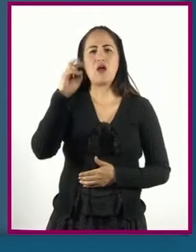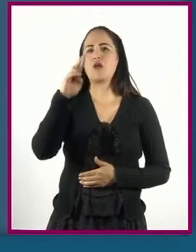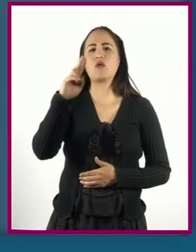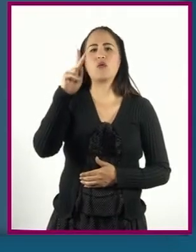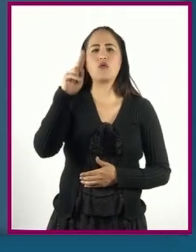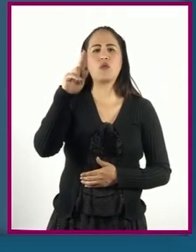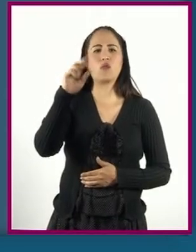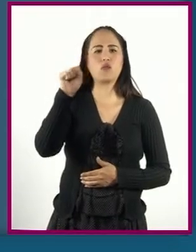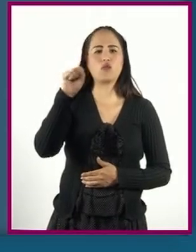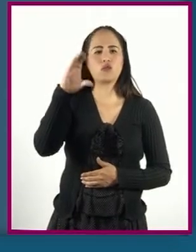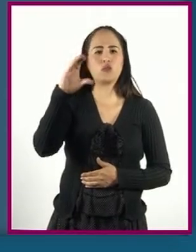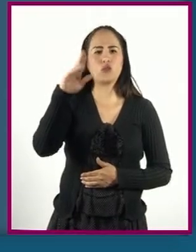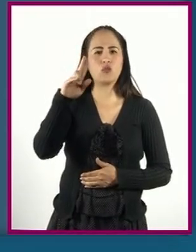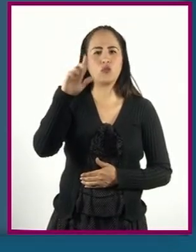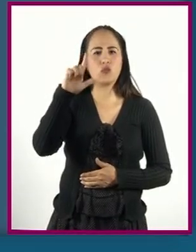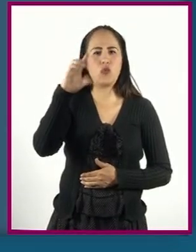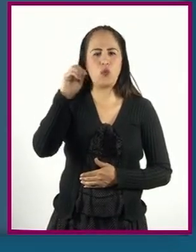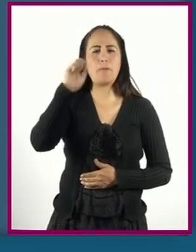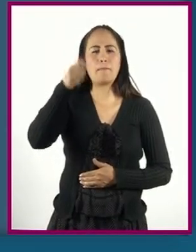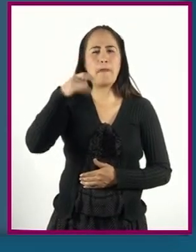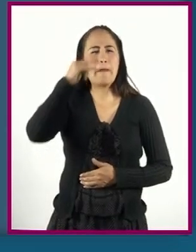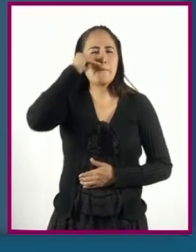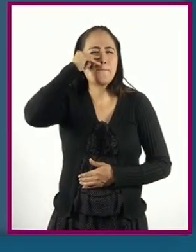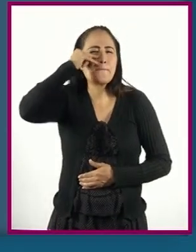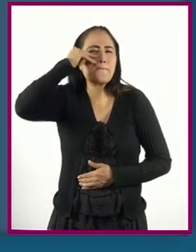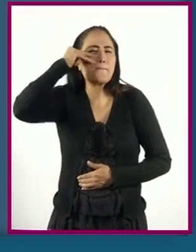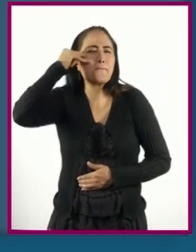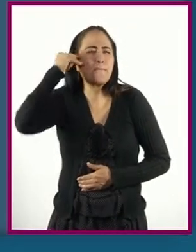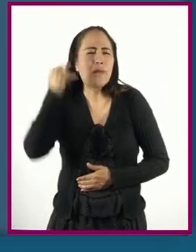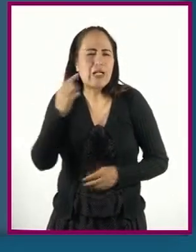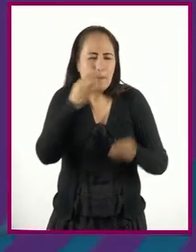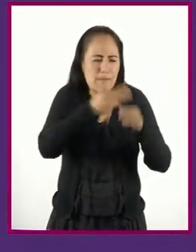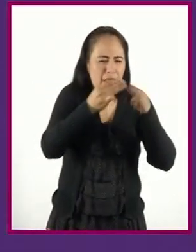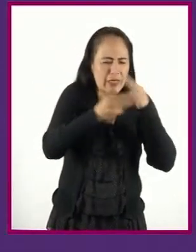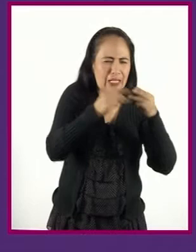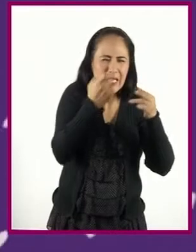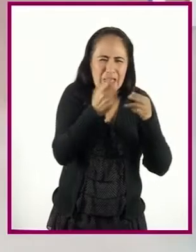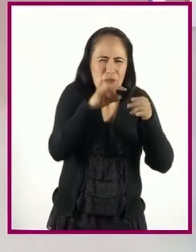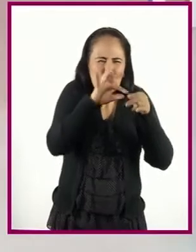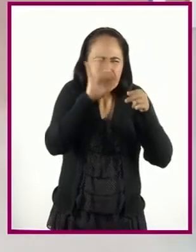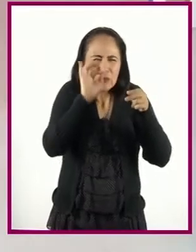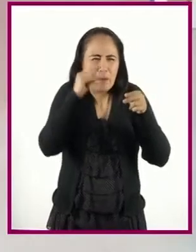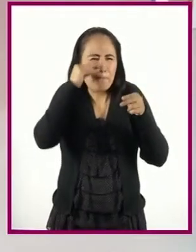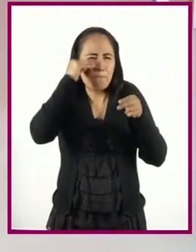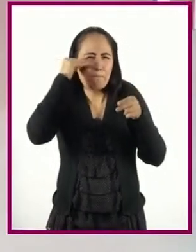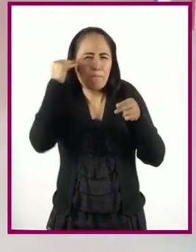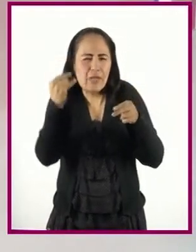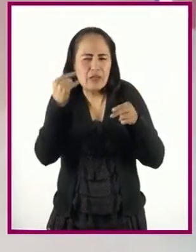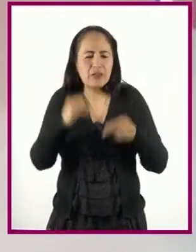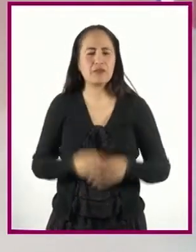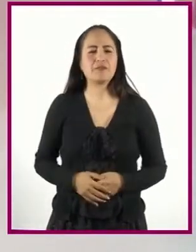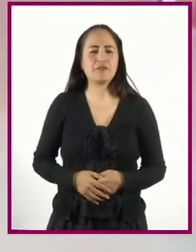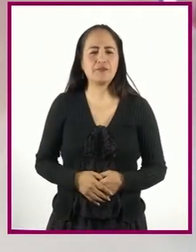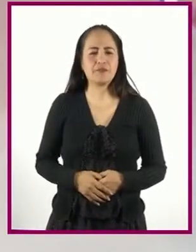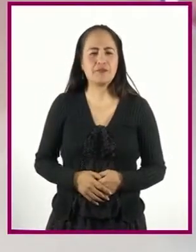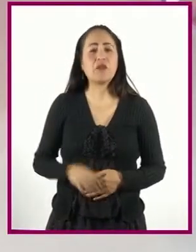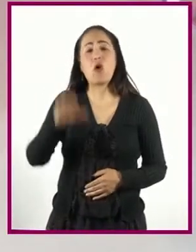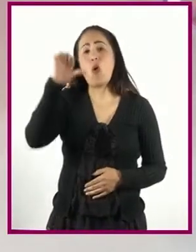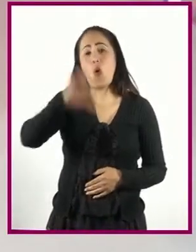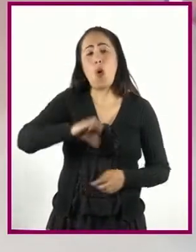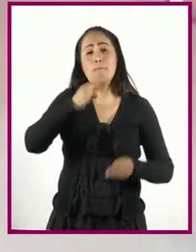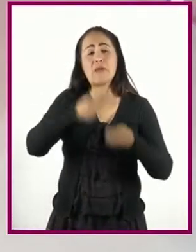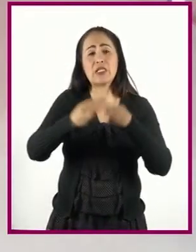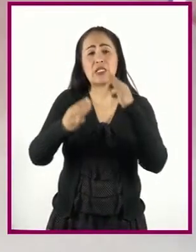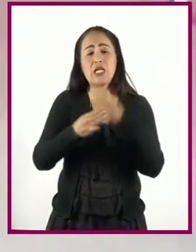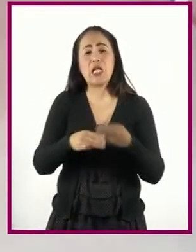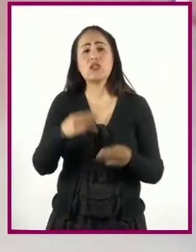como porción muy pequeña, generalmente microscópica de materia? Los materiales que vamos a utilizar en esta sesión son